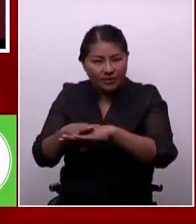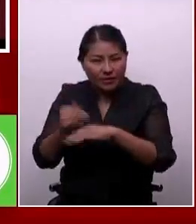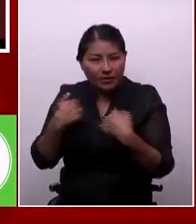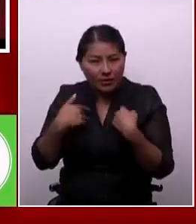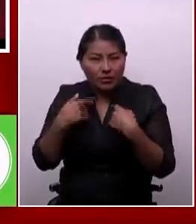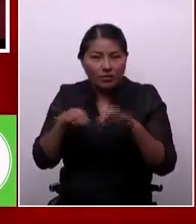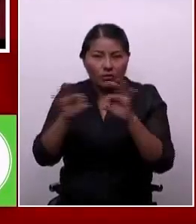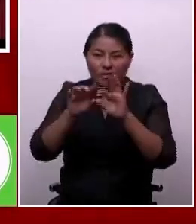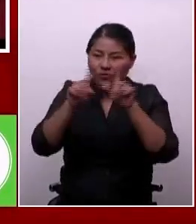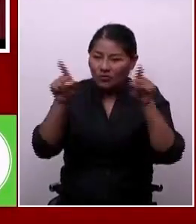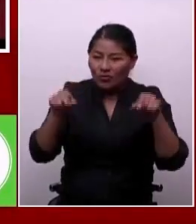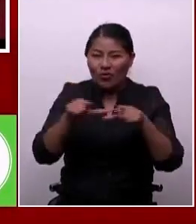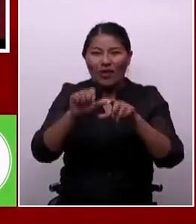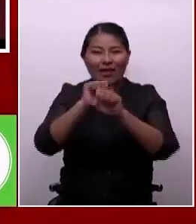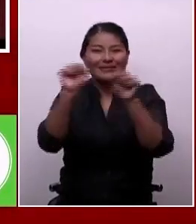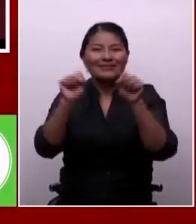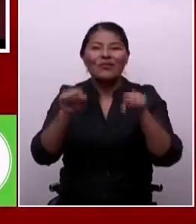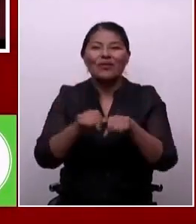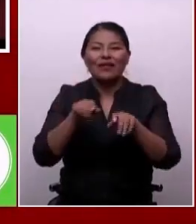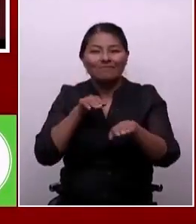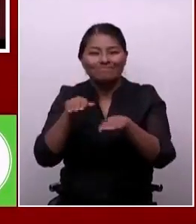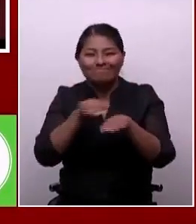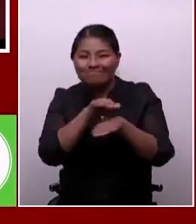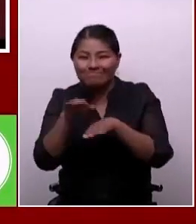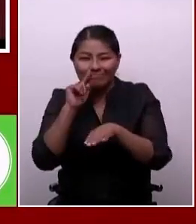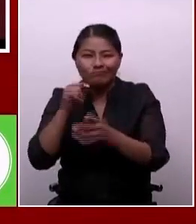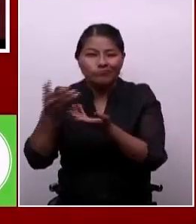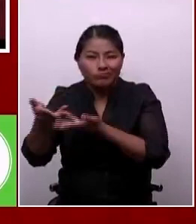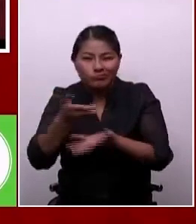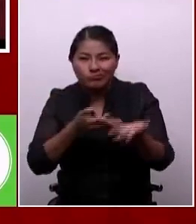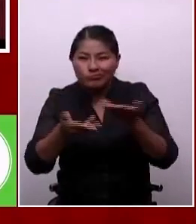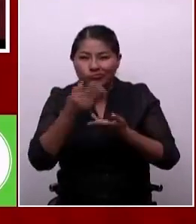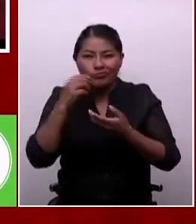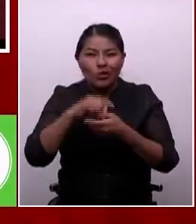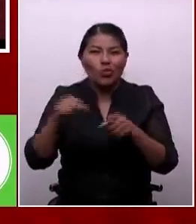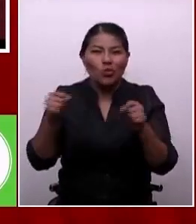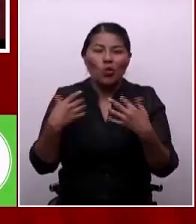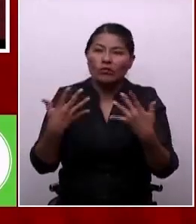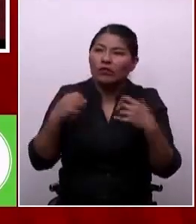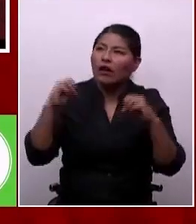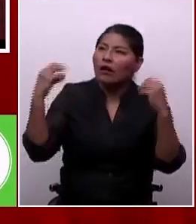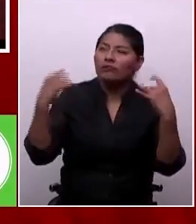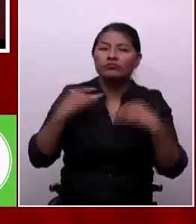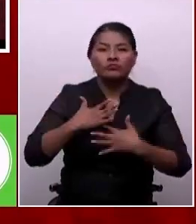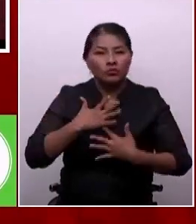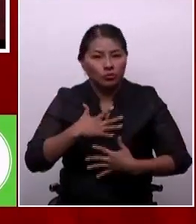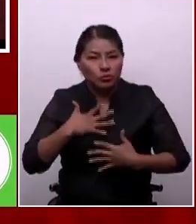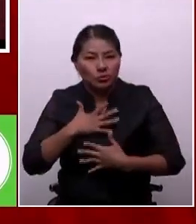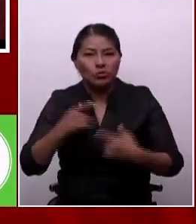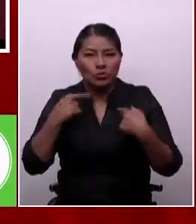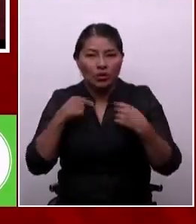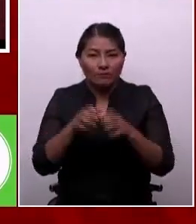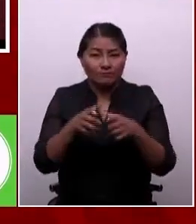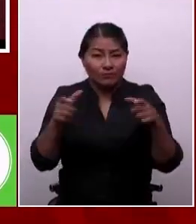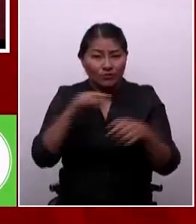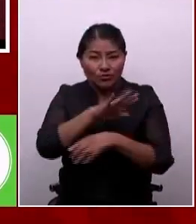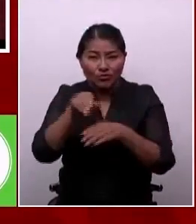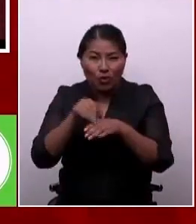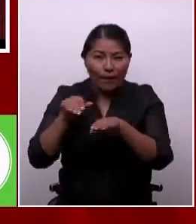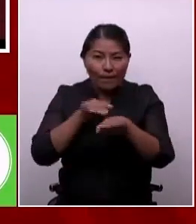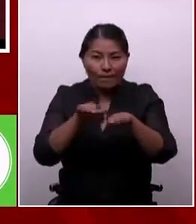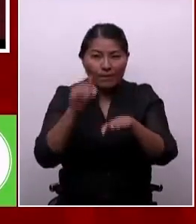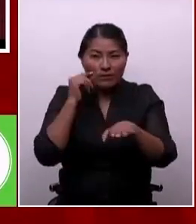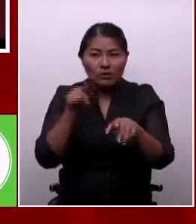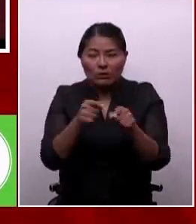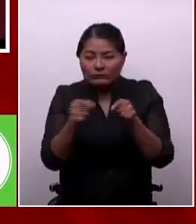mejorado un sistema con con servicio el aire acondicionado la amplitud de la unidad no de